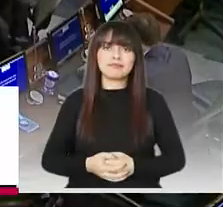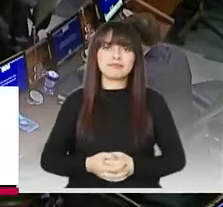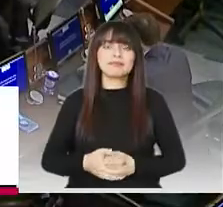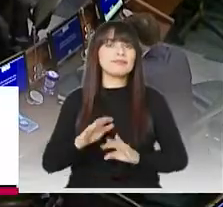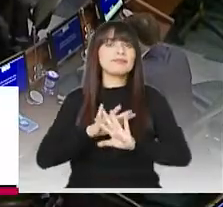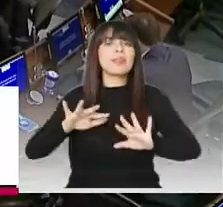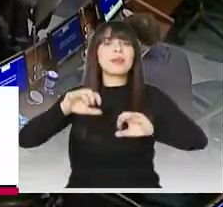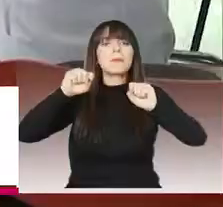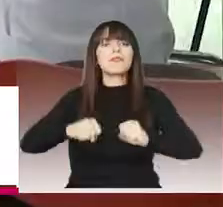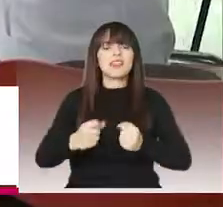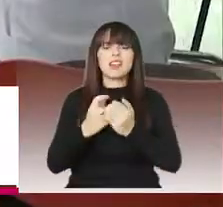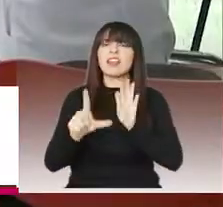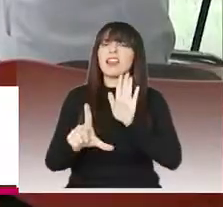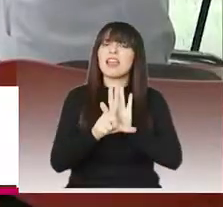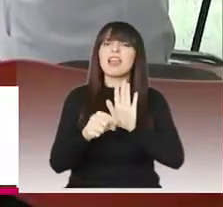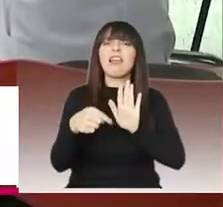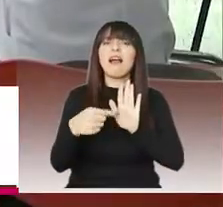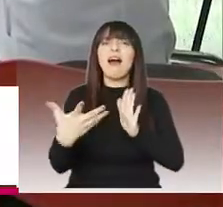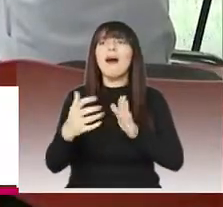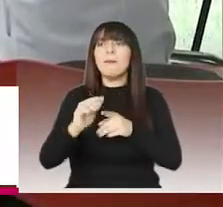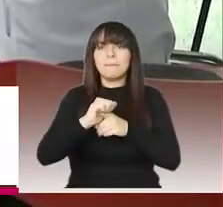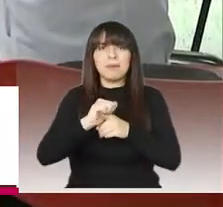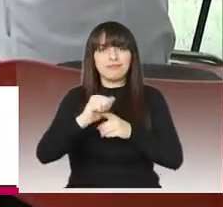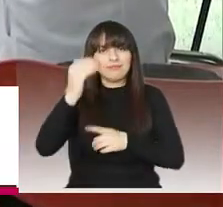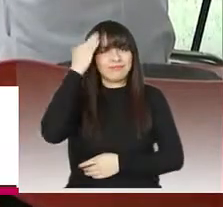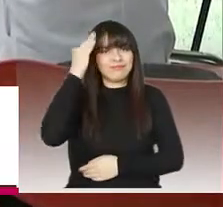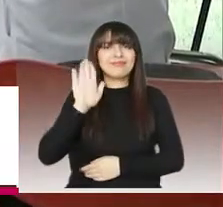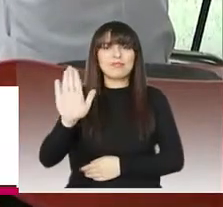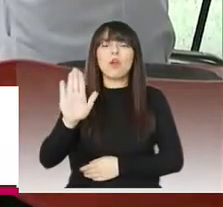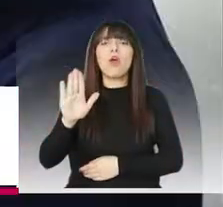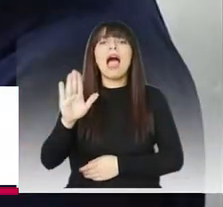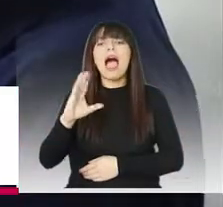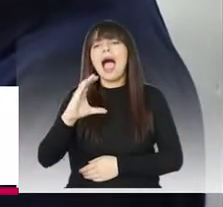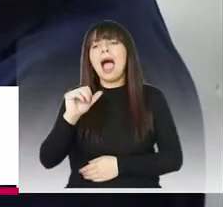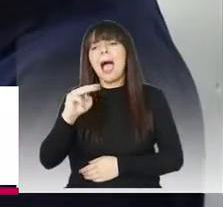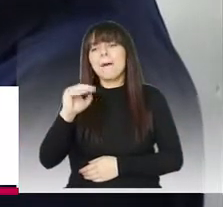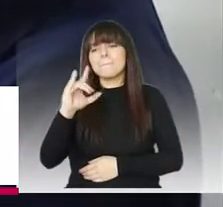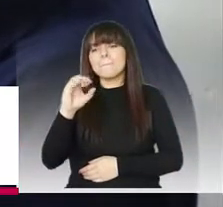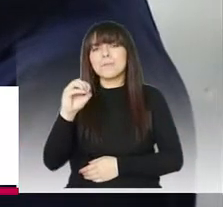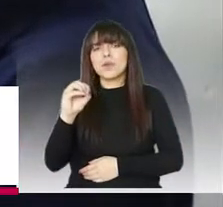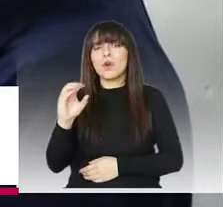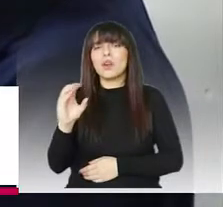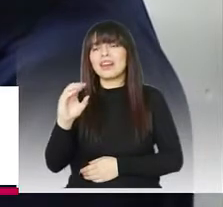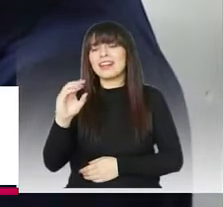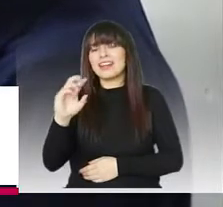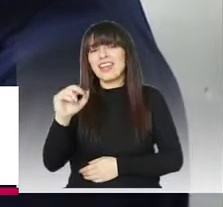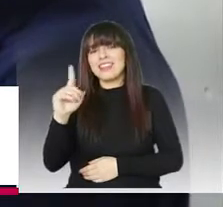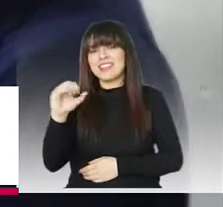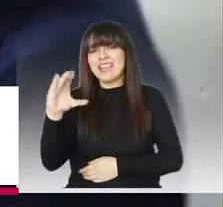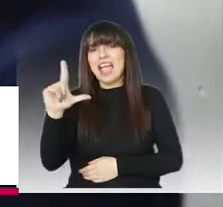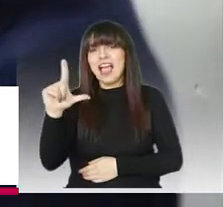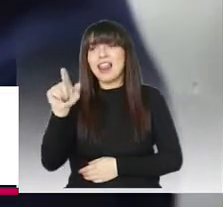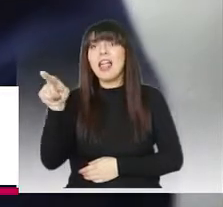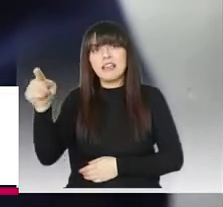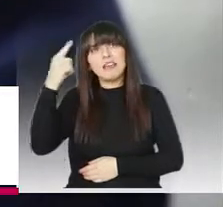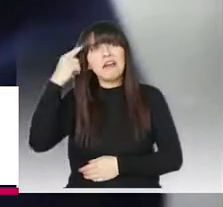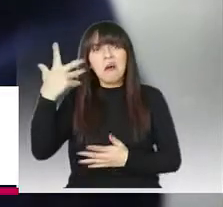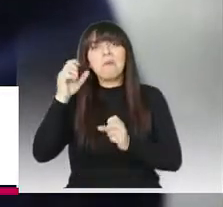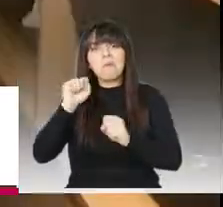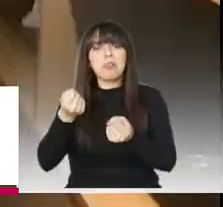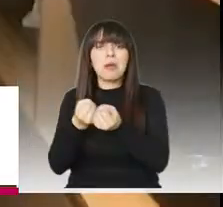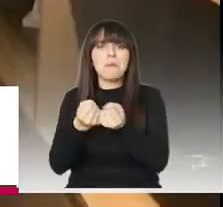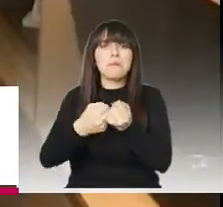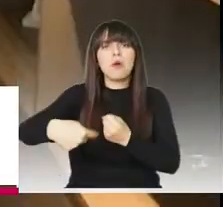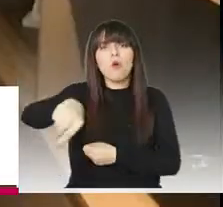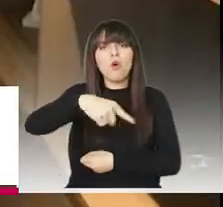pasantías, iniciativa del Partido Cambio Radical que busca que se creen oportunidades para la juventud del campo con programas dirigidos y apoyados para la ruralidad.